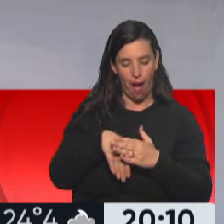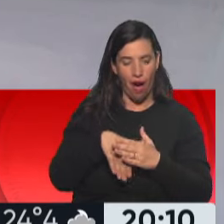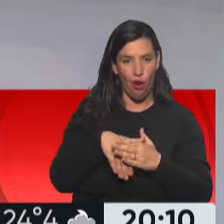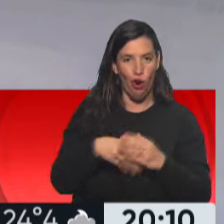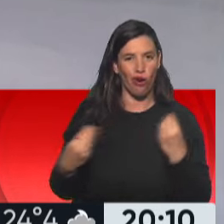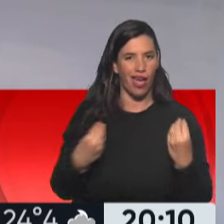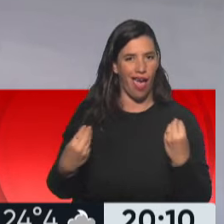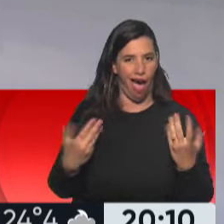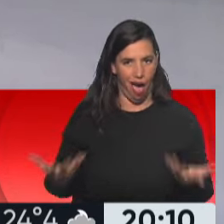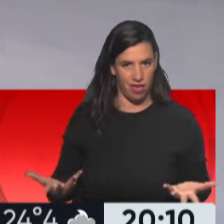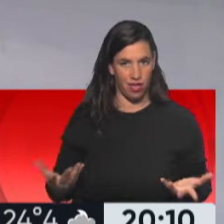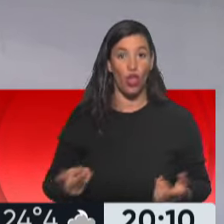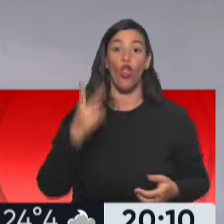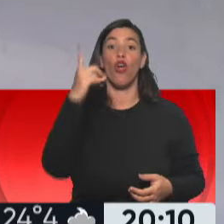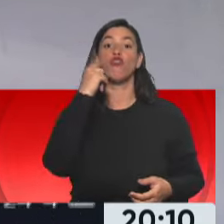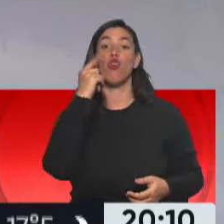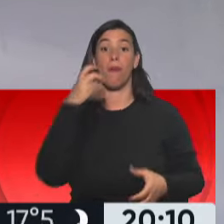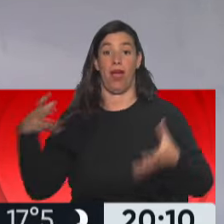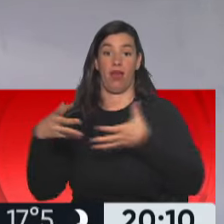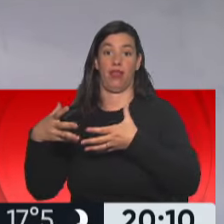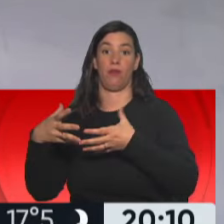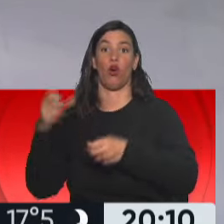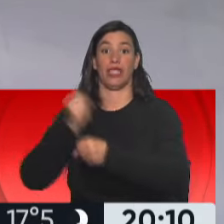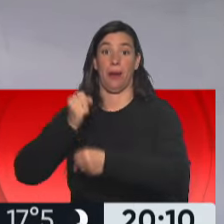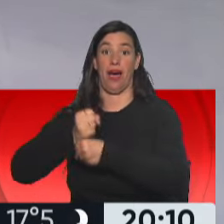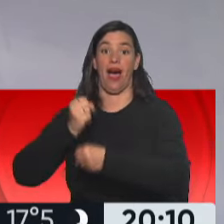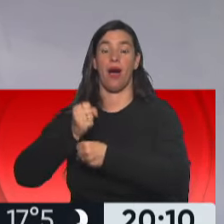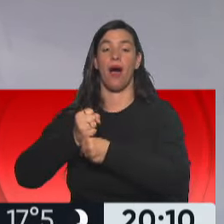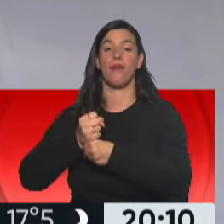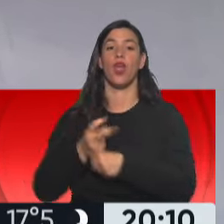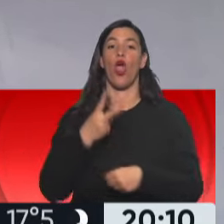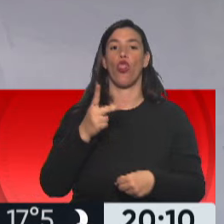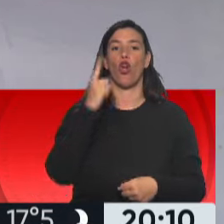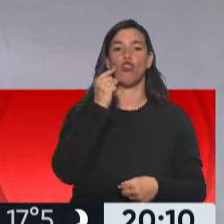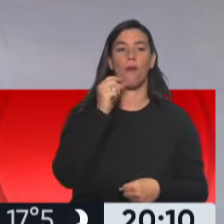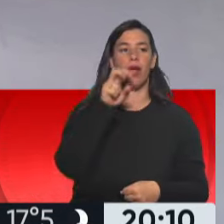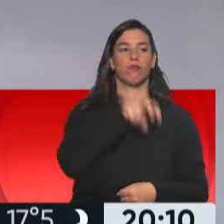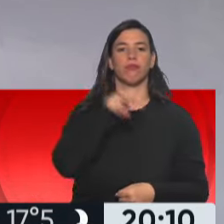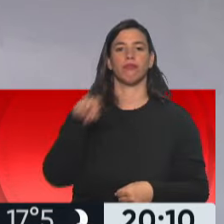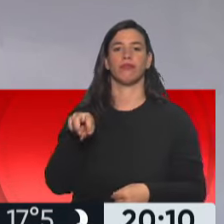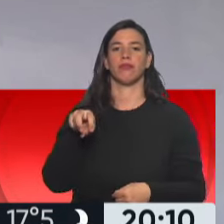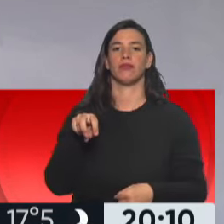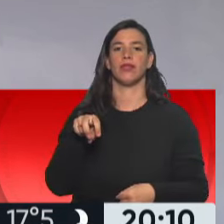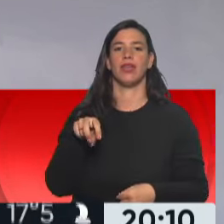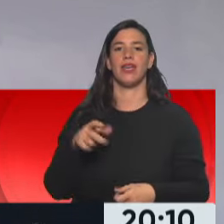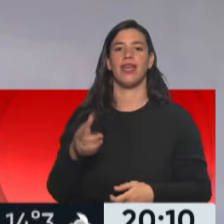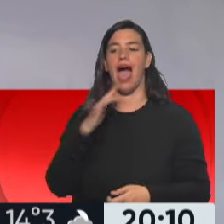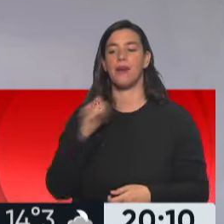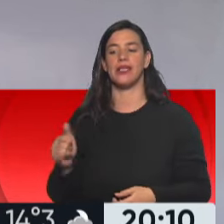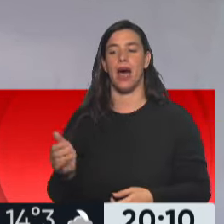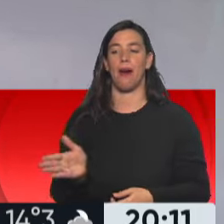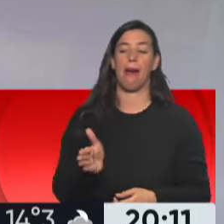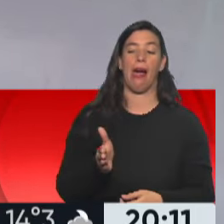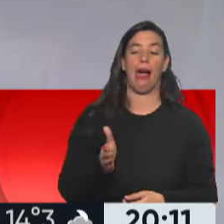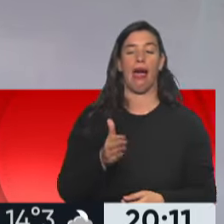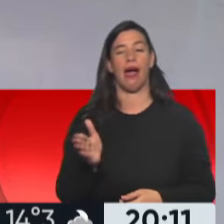quedaban afuera mirando para ver, che, estamos bien, 4 metros sí, más para sí, acá, 3 metros más cual, para acá, 2 metros más para adelante. Cuando vieron que